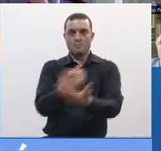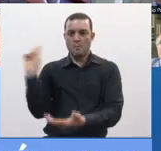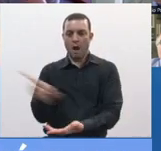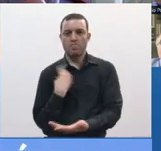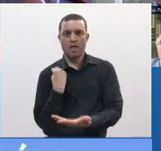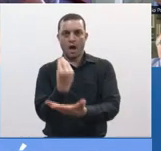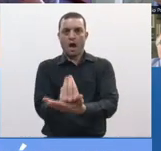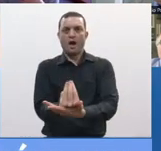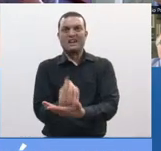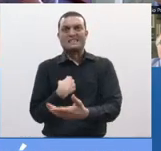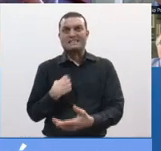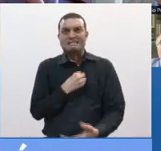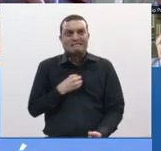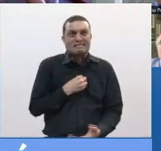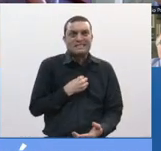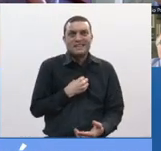acusado.